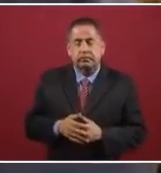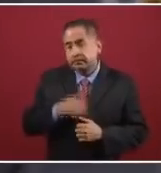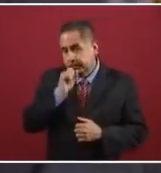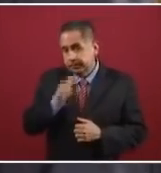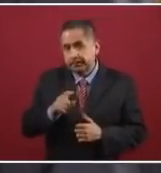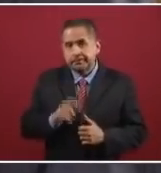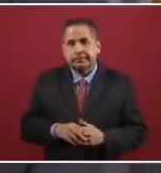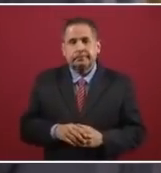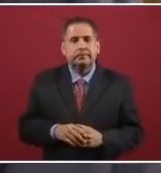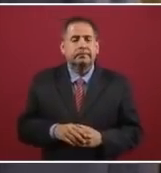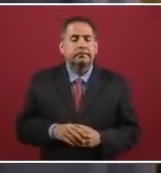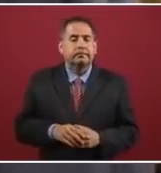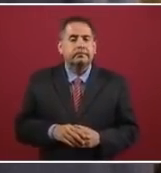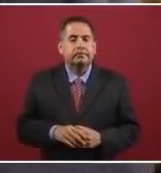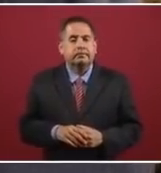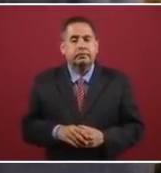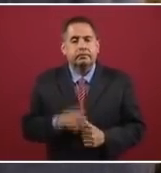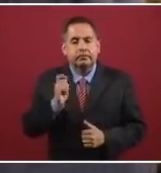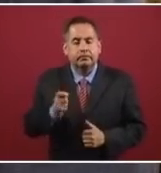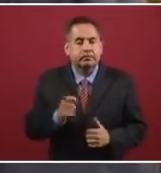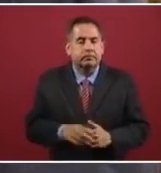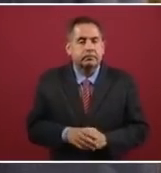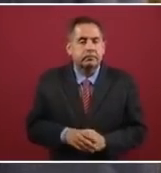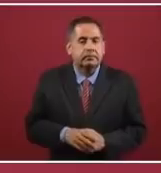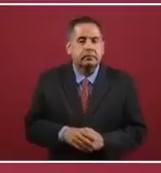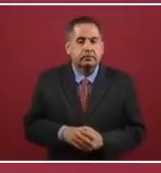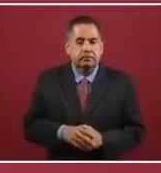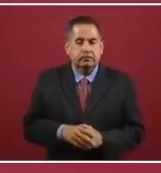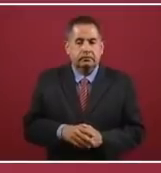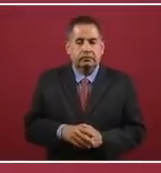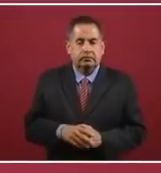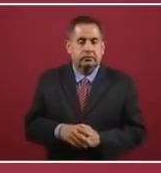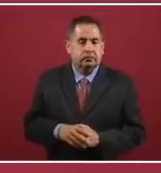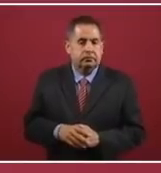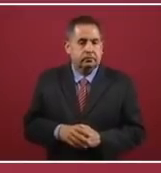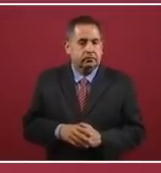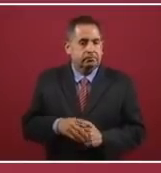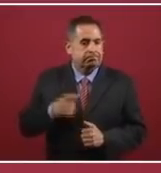también en actuar con